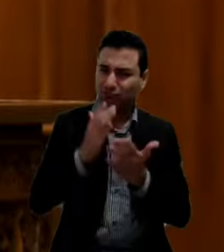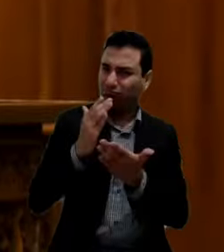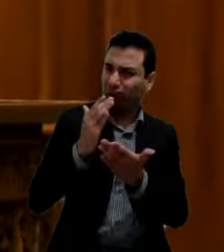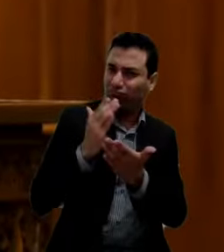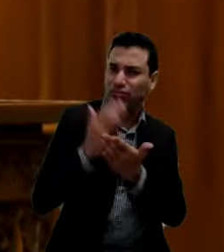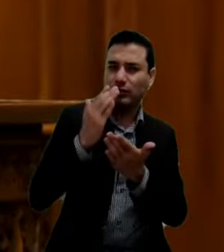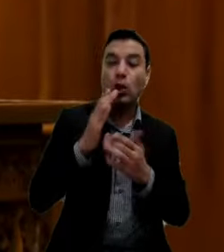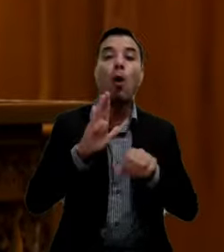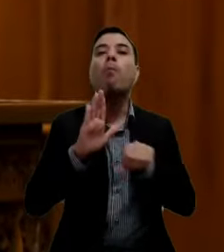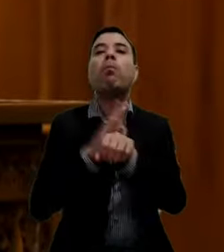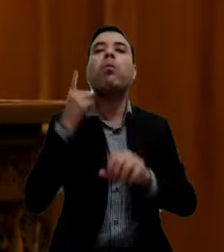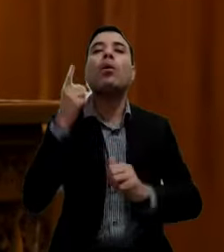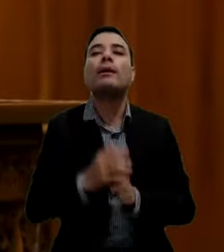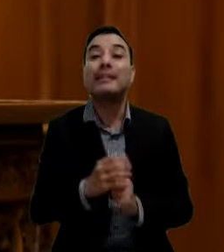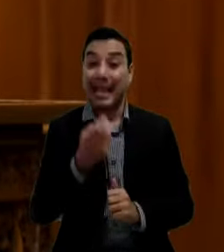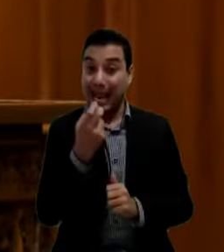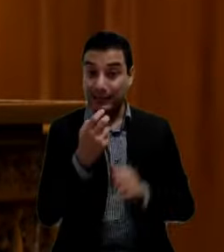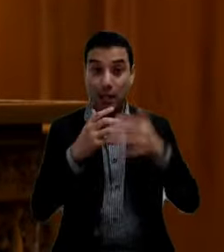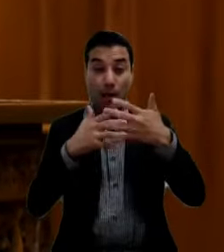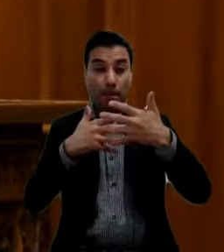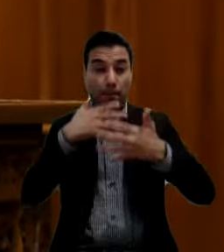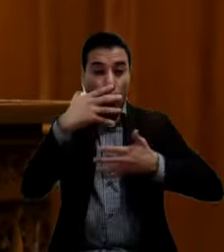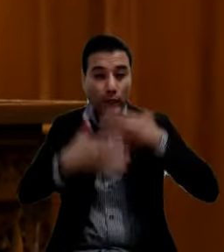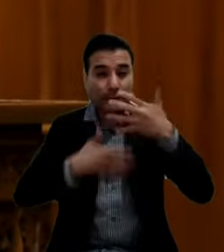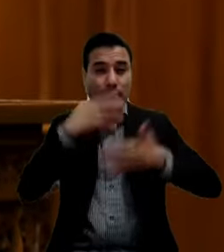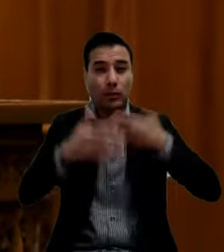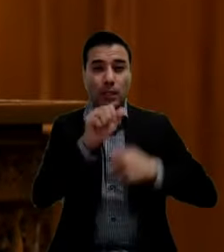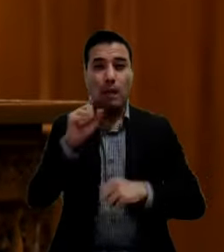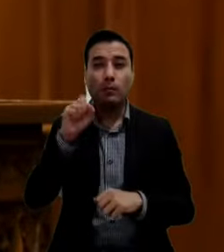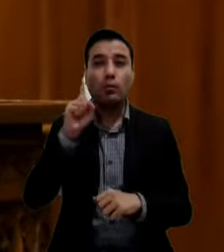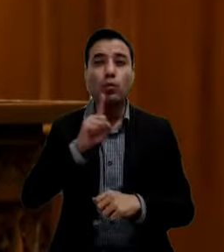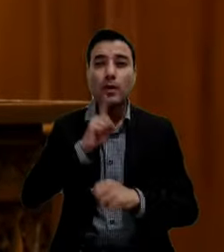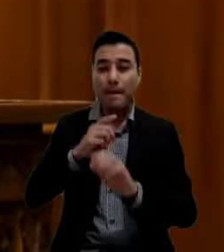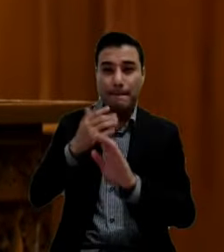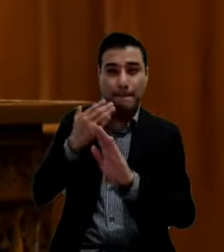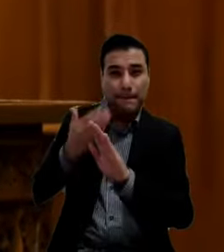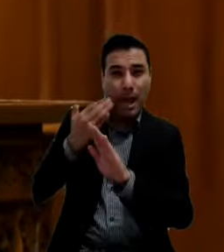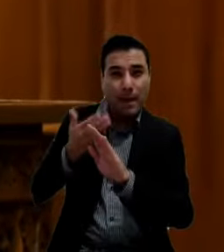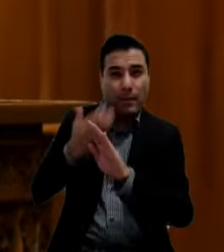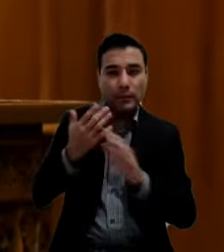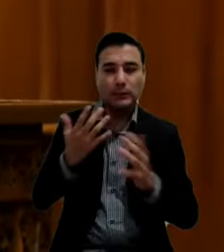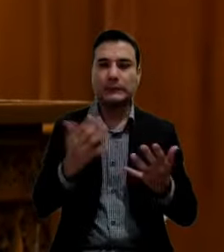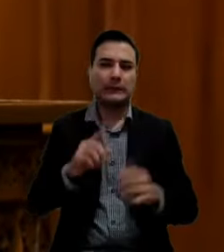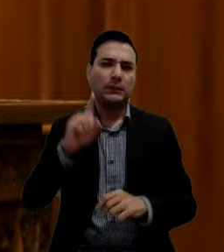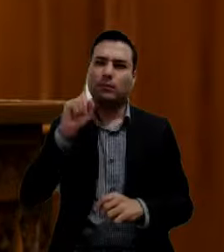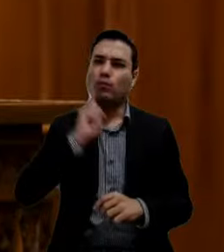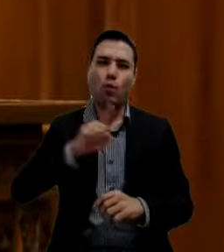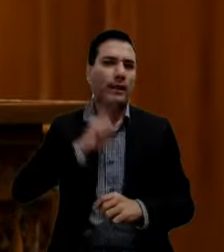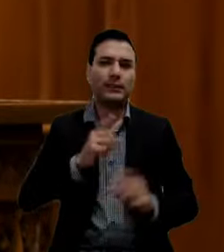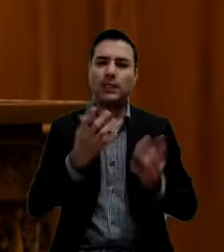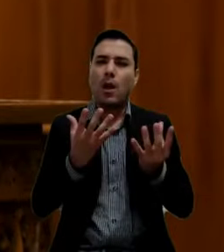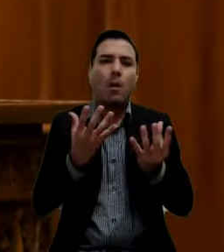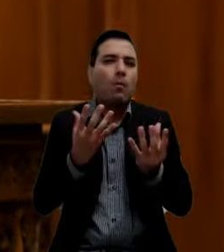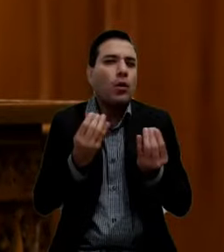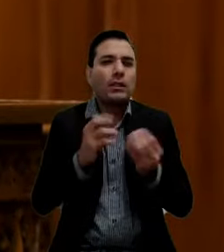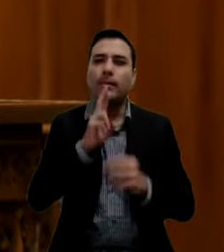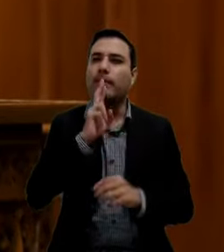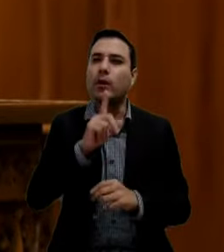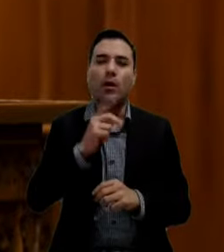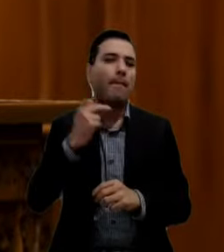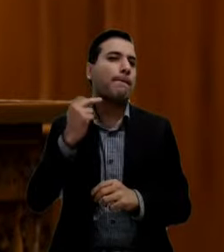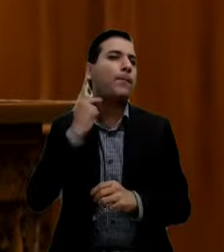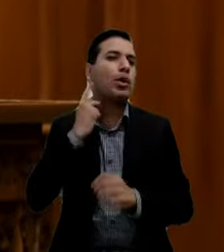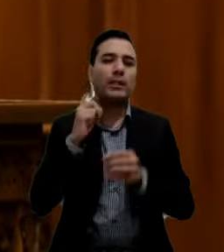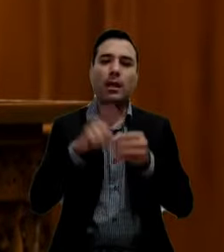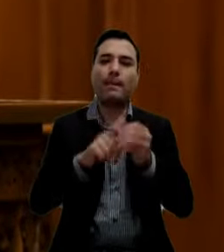de violencia ha generado cada vez más un entorno de hostilidad que desanima a muchas mujeres a participar activamente en la